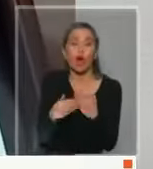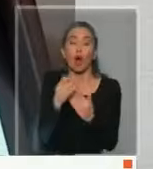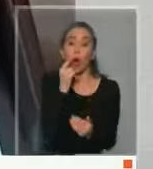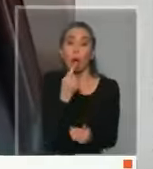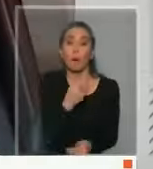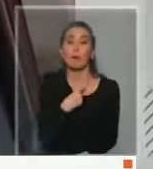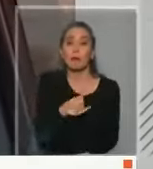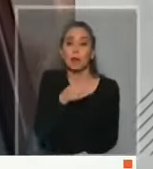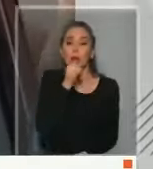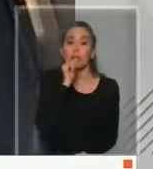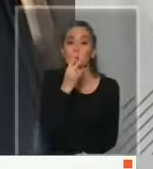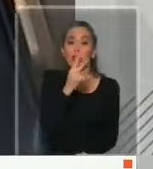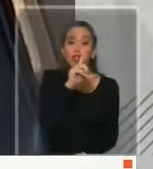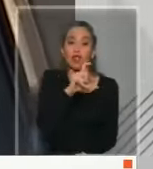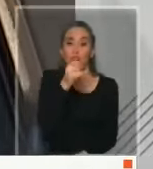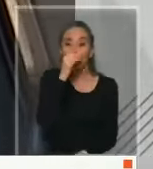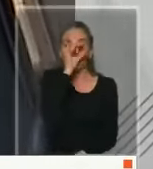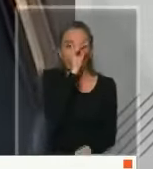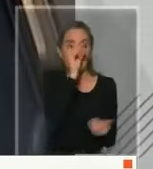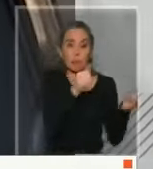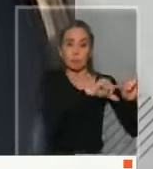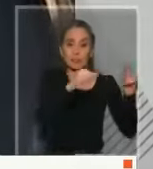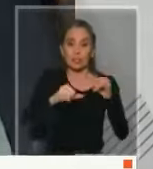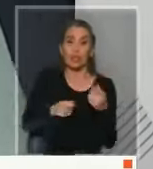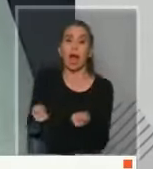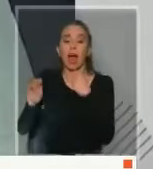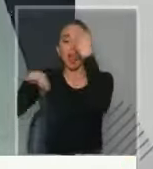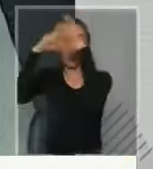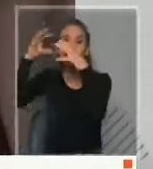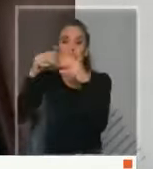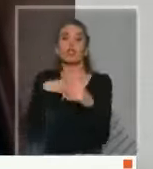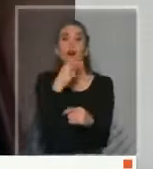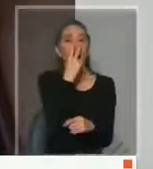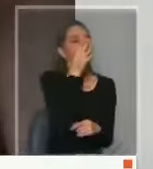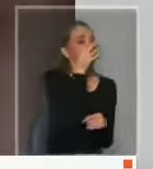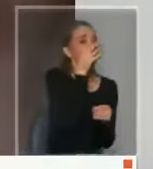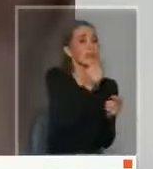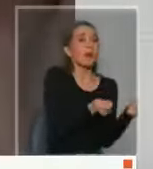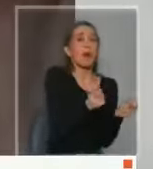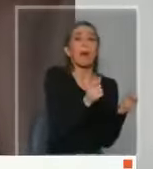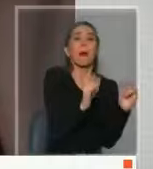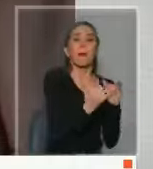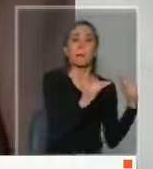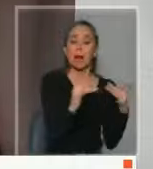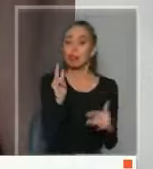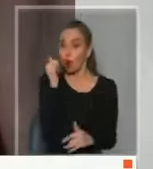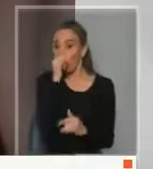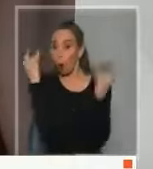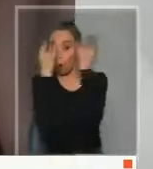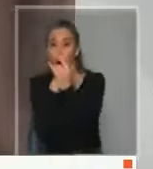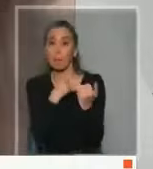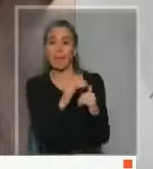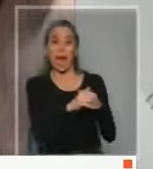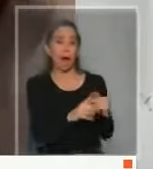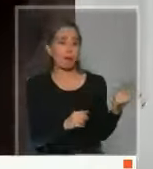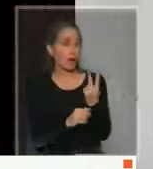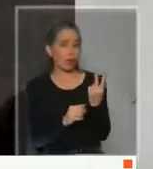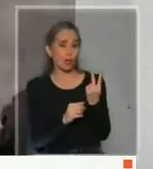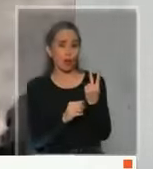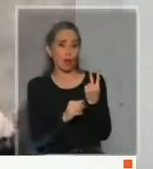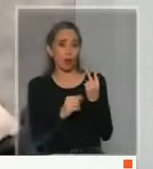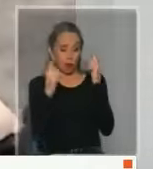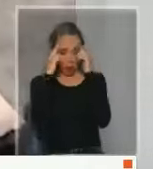como 2 piscolas viendo el partido y después la disco me tomé otra más y mi amigo exactamente lo mismo. Ni siquiera estábamos curados y en un momento como que los dos apagamos